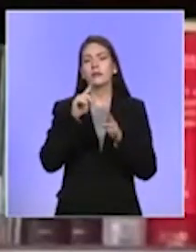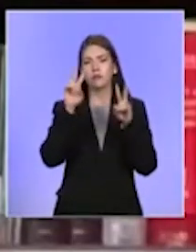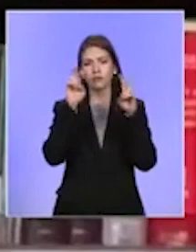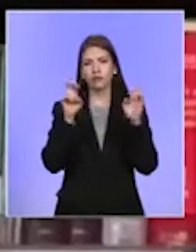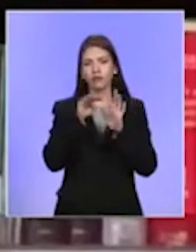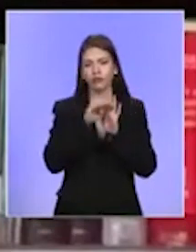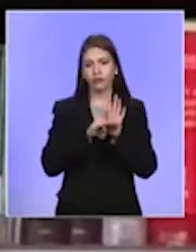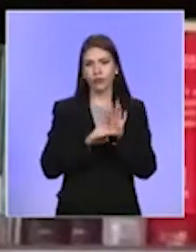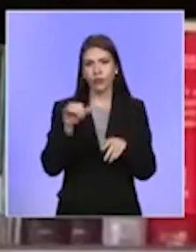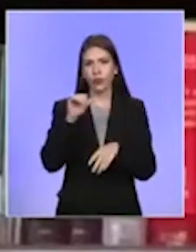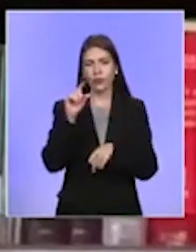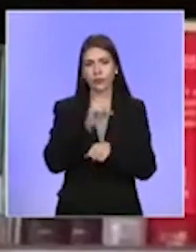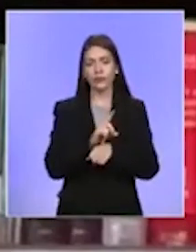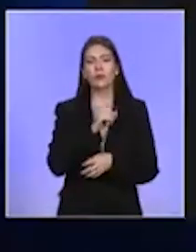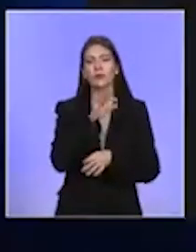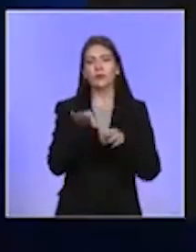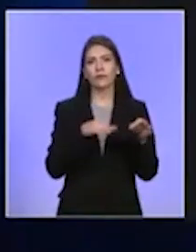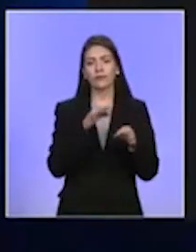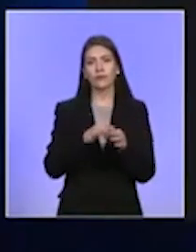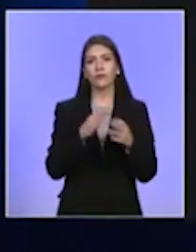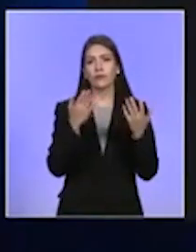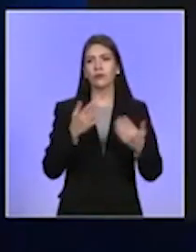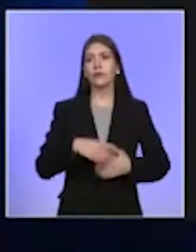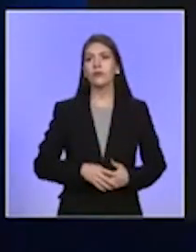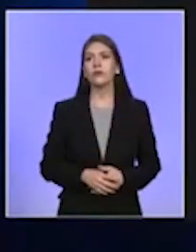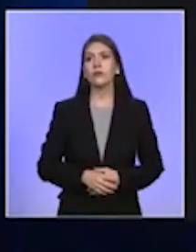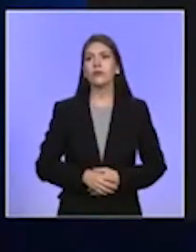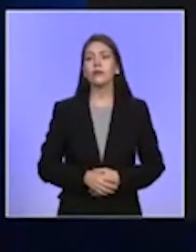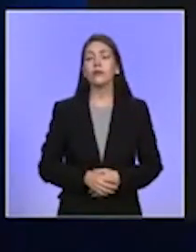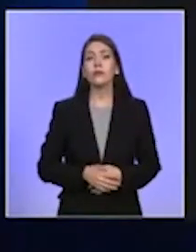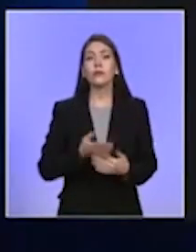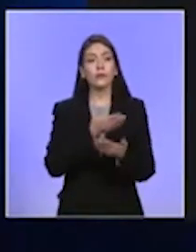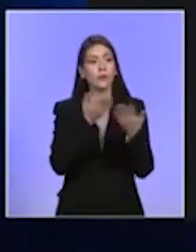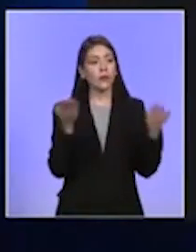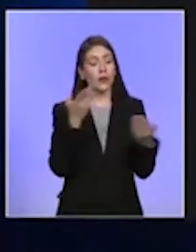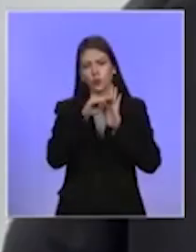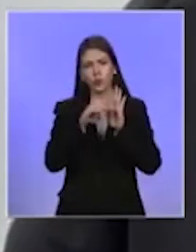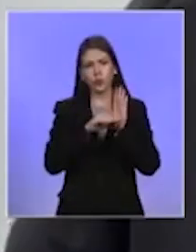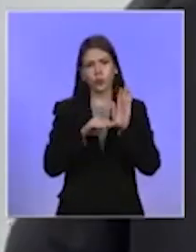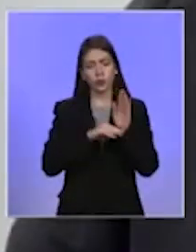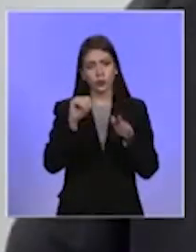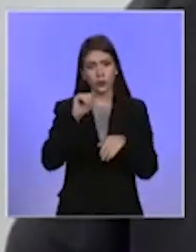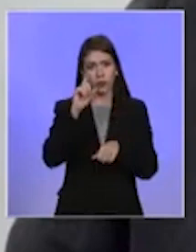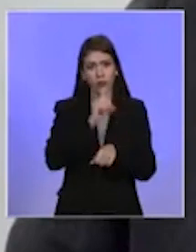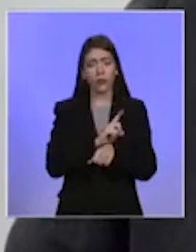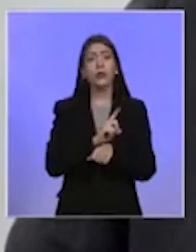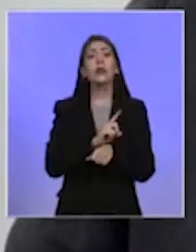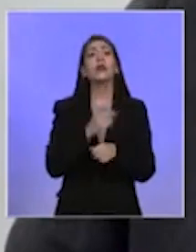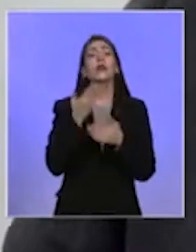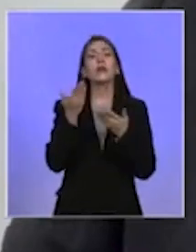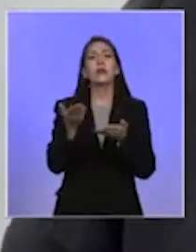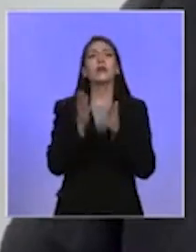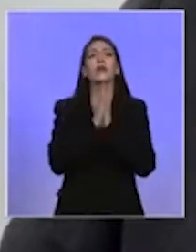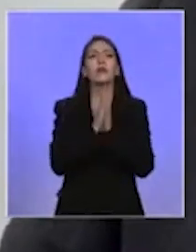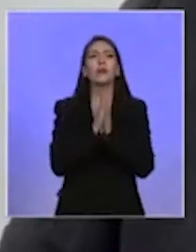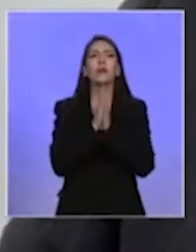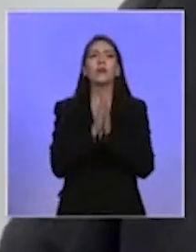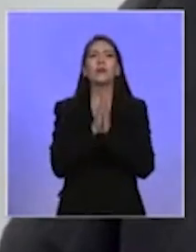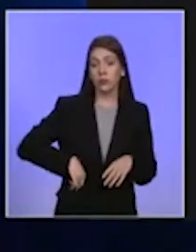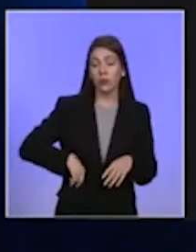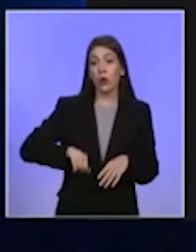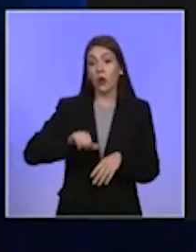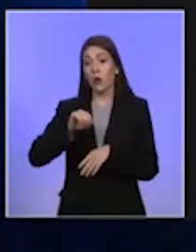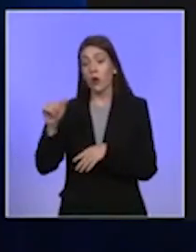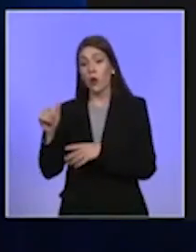provisional y otro nombrado por mayoría hay poca certeza sobre la legalidad de estos movimientos y sobre quién es el legítimo presidente